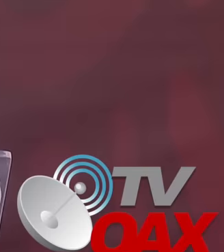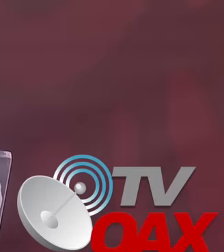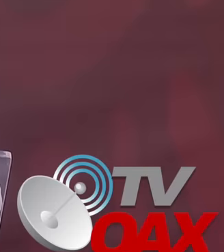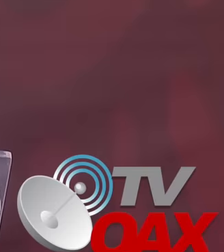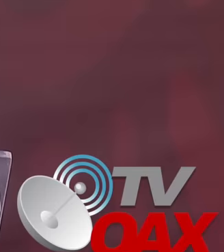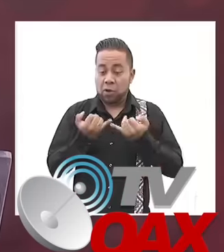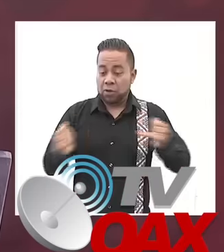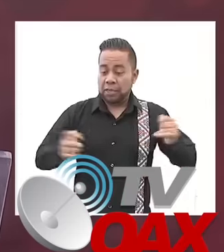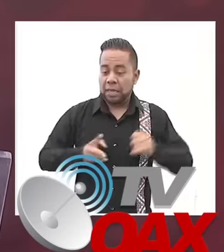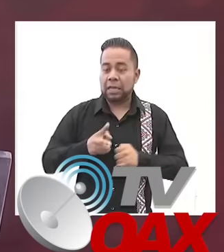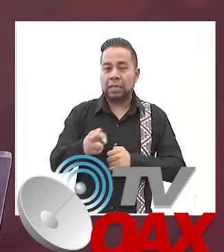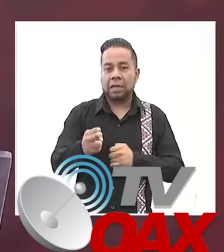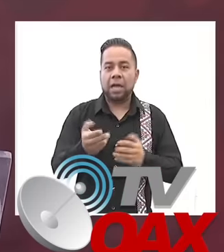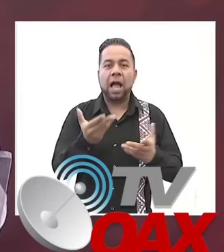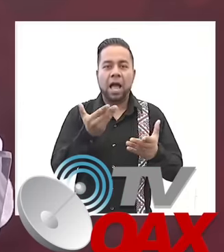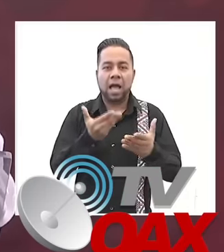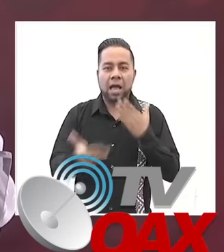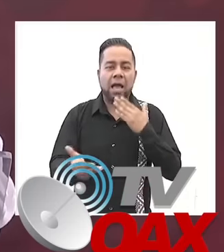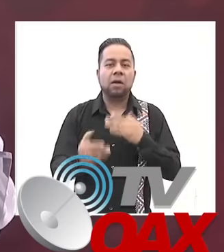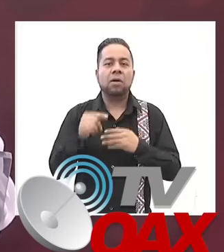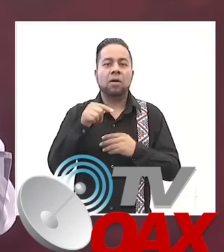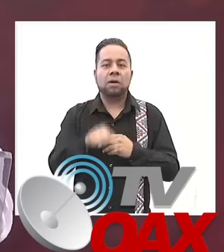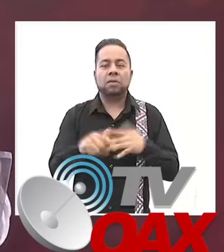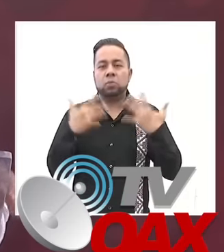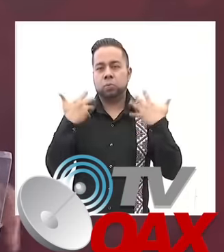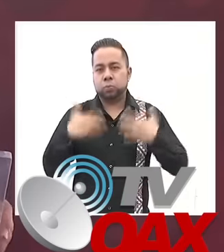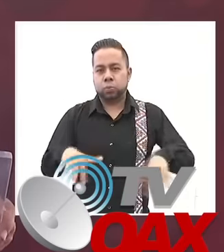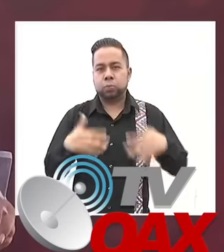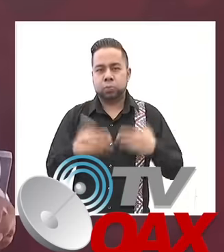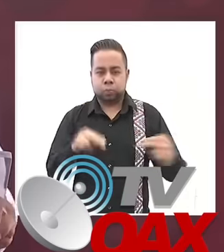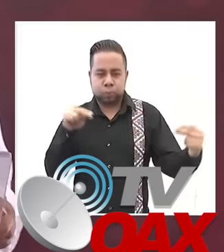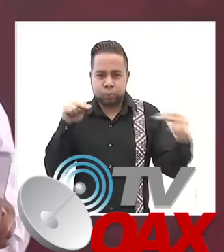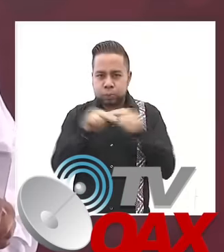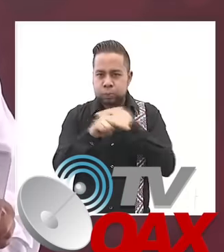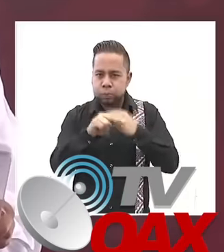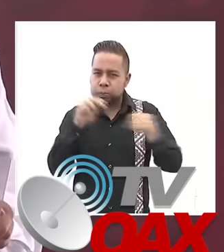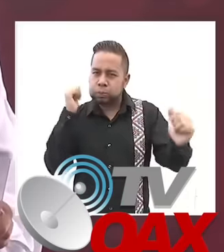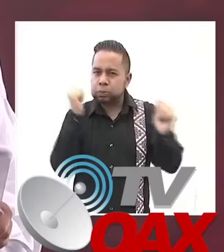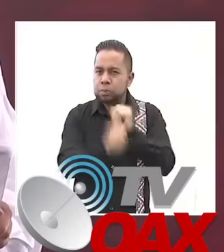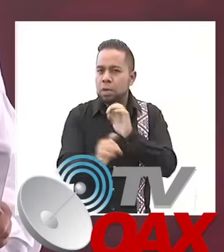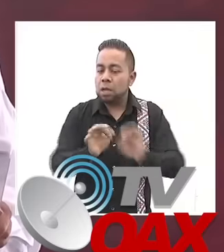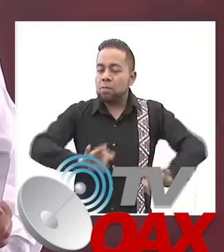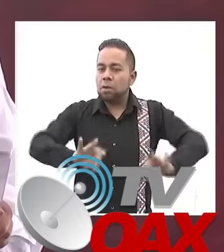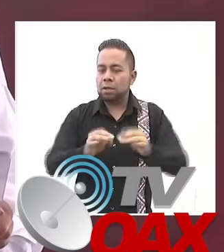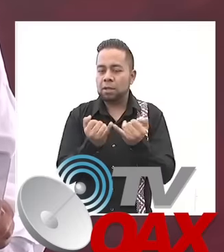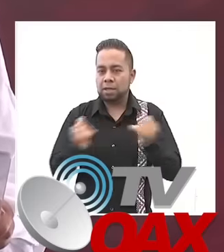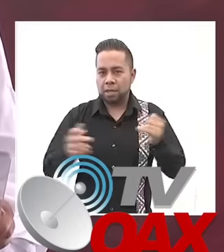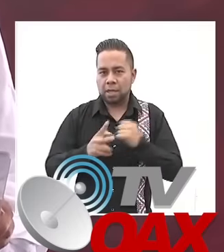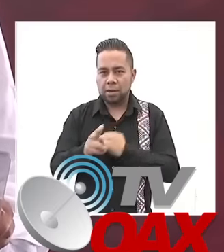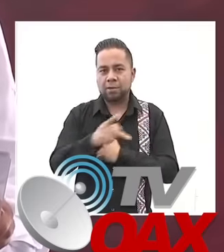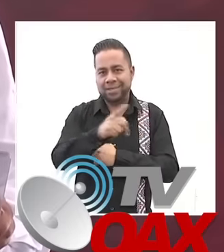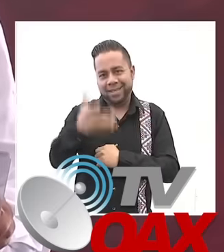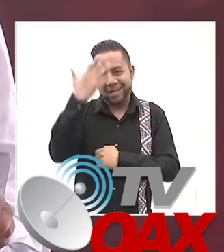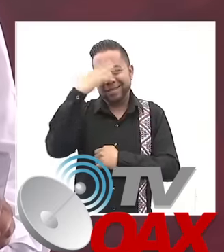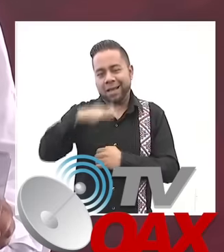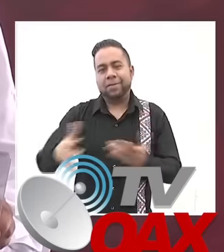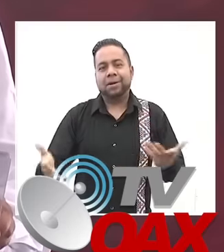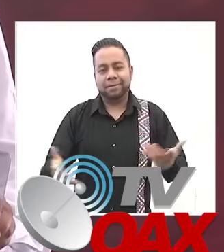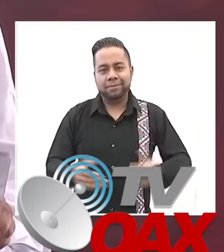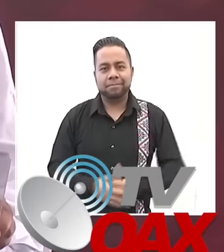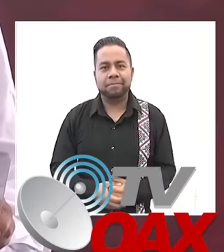inauguración de esta importante carretera. Ya saben